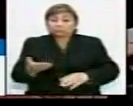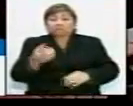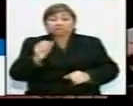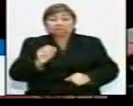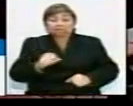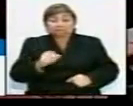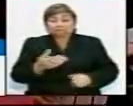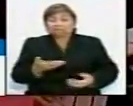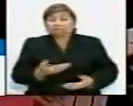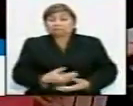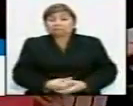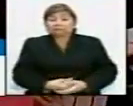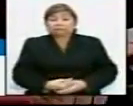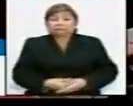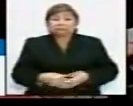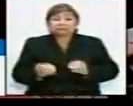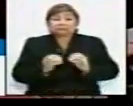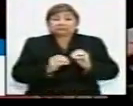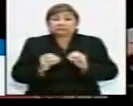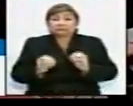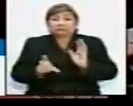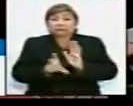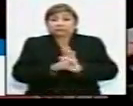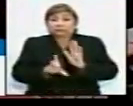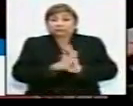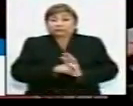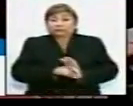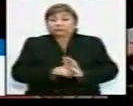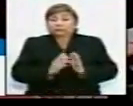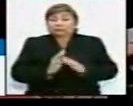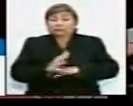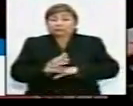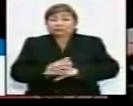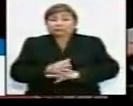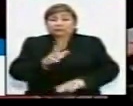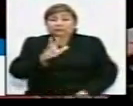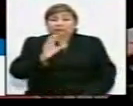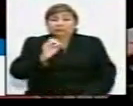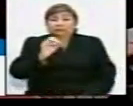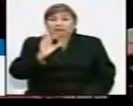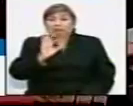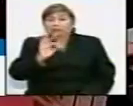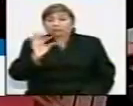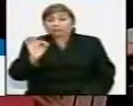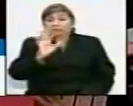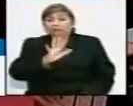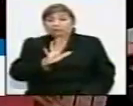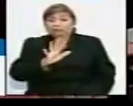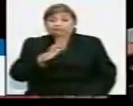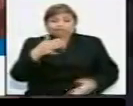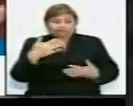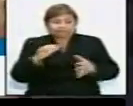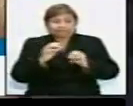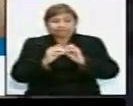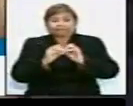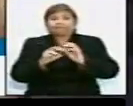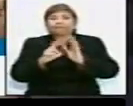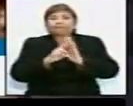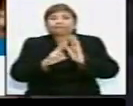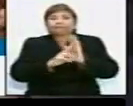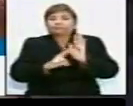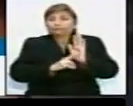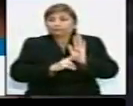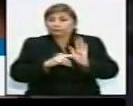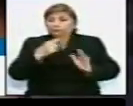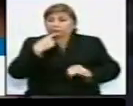Efectivamente, la modificación legal introducida con la ley 3995 ha cambiado el requisito. Se